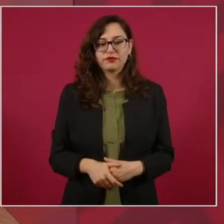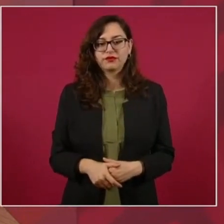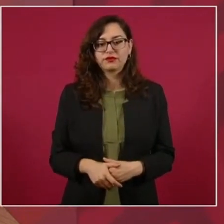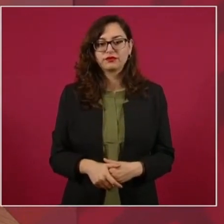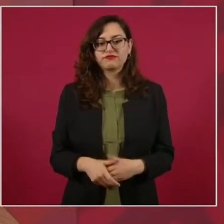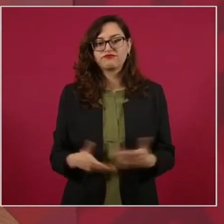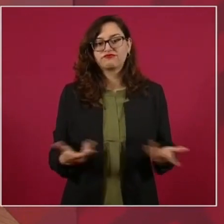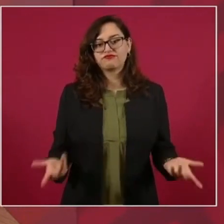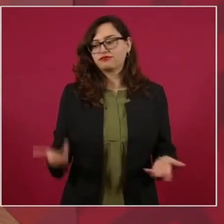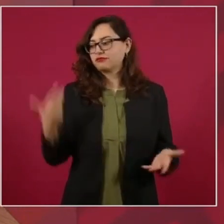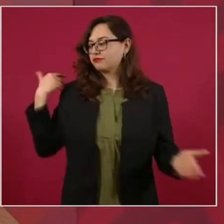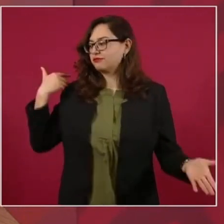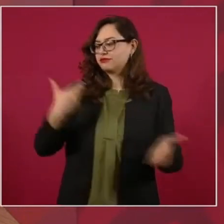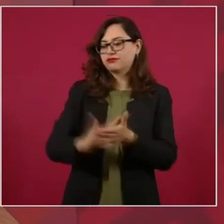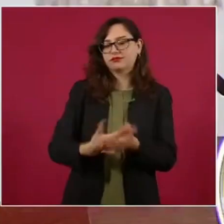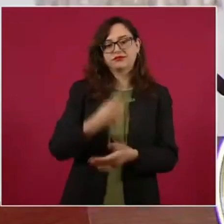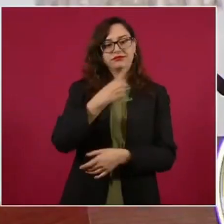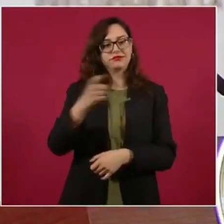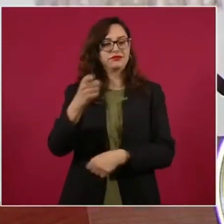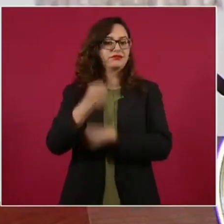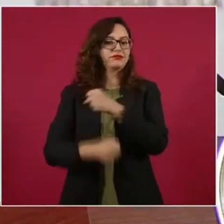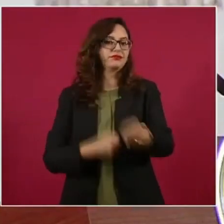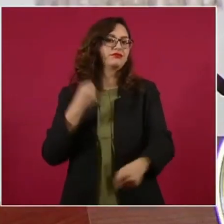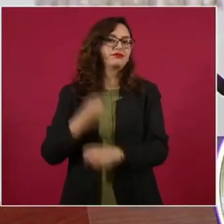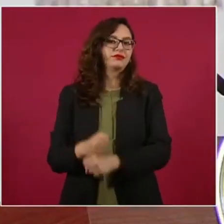más de 100 años.